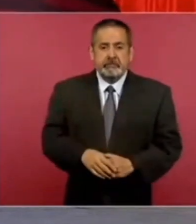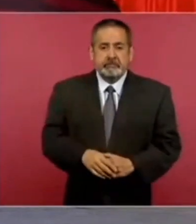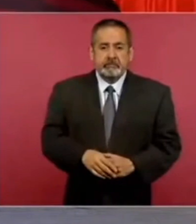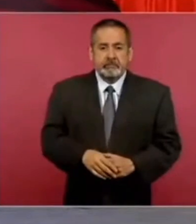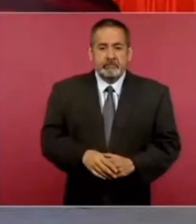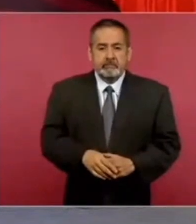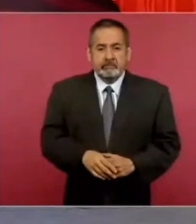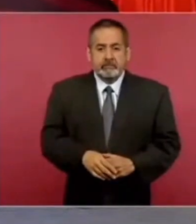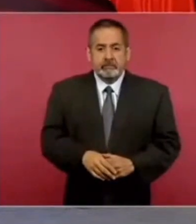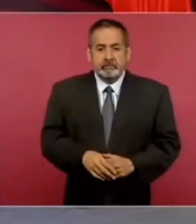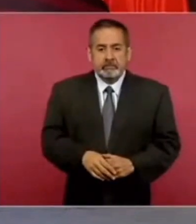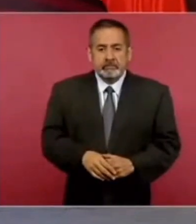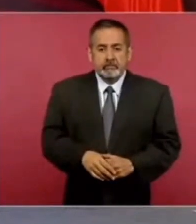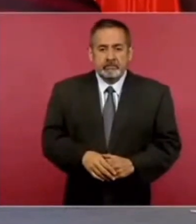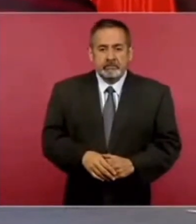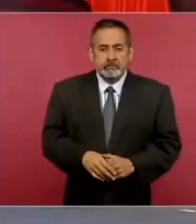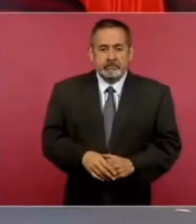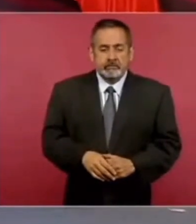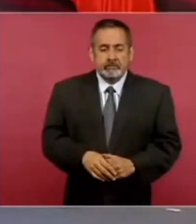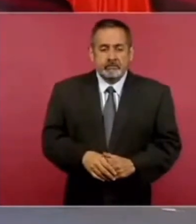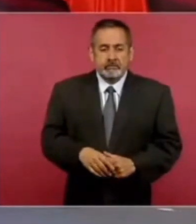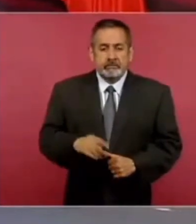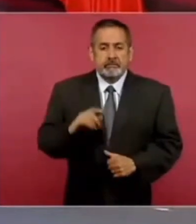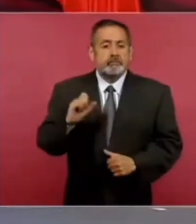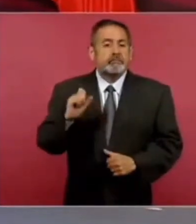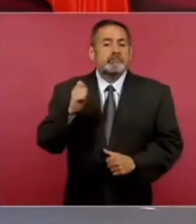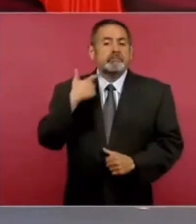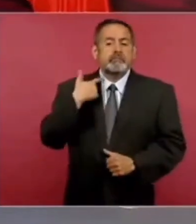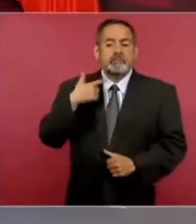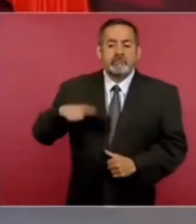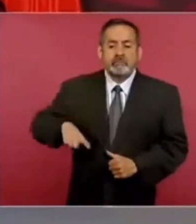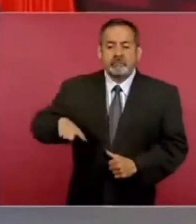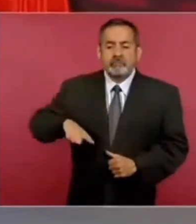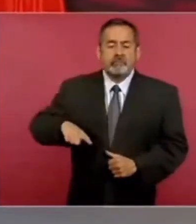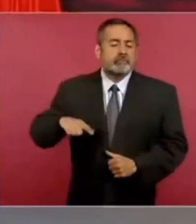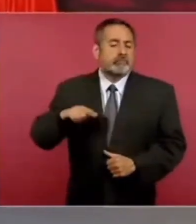cuando estaba el gobierno anterior del estado.